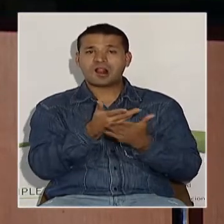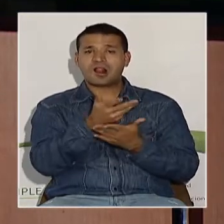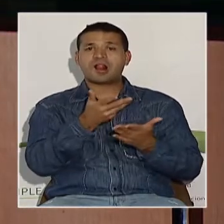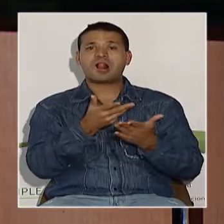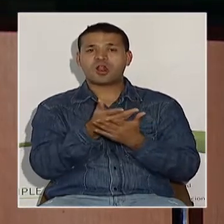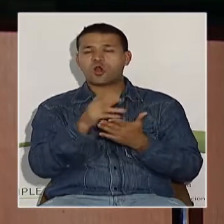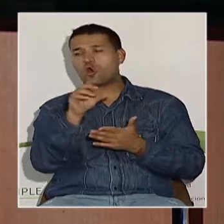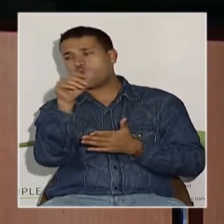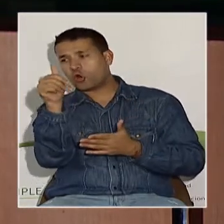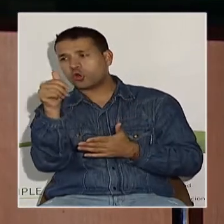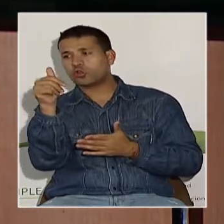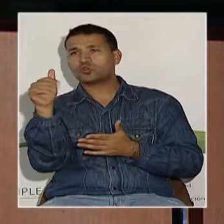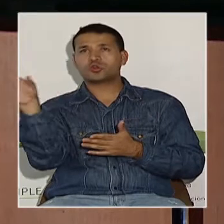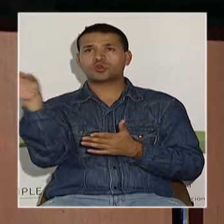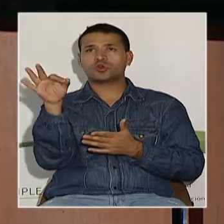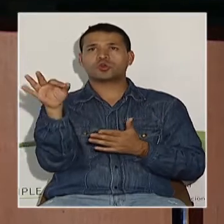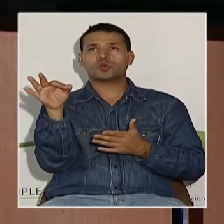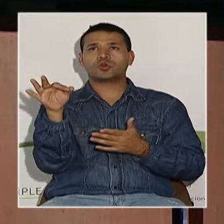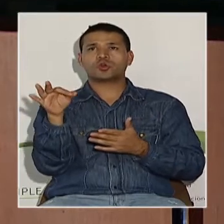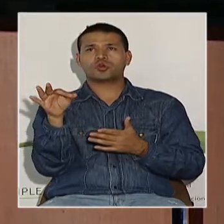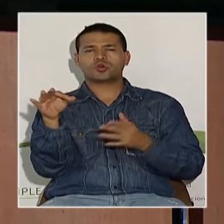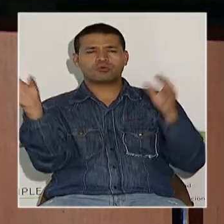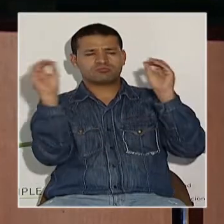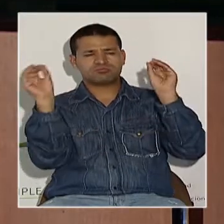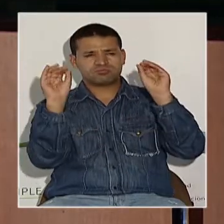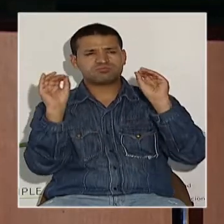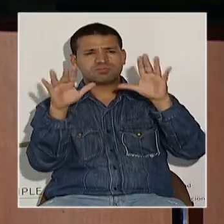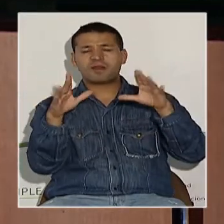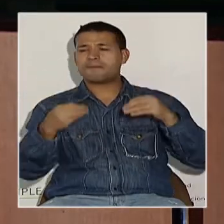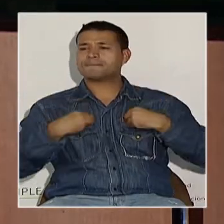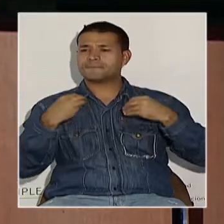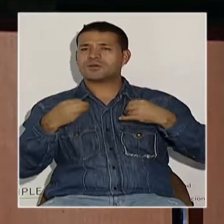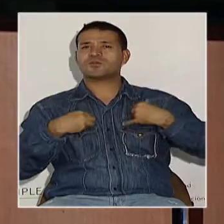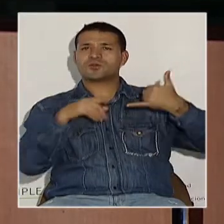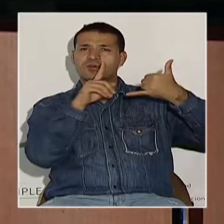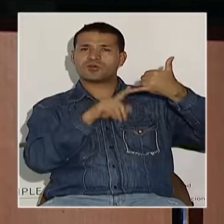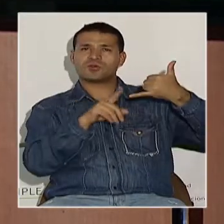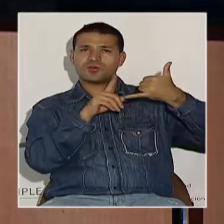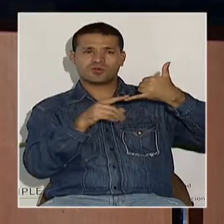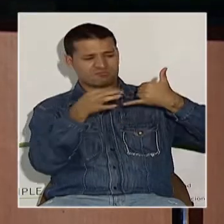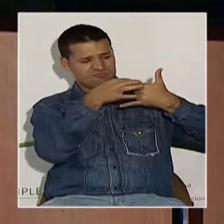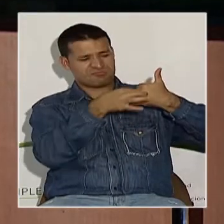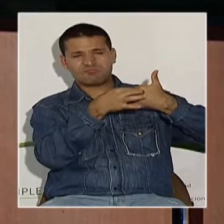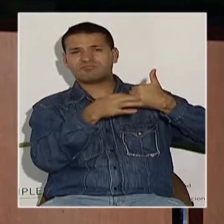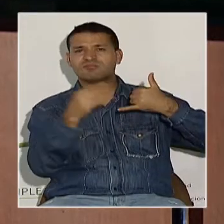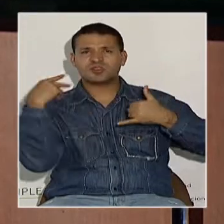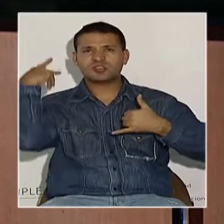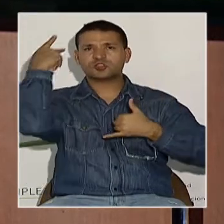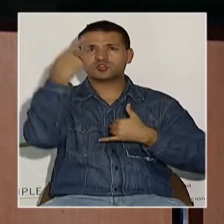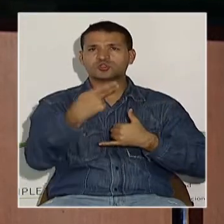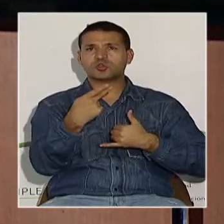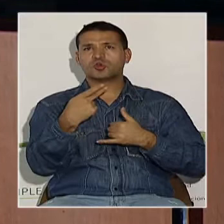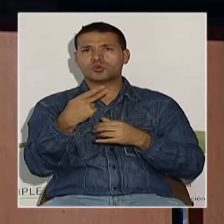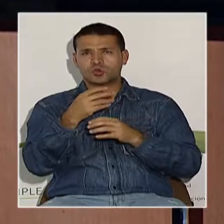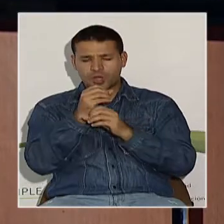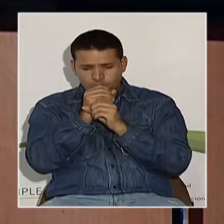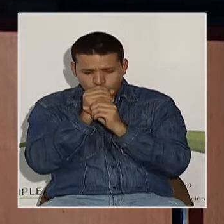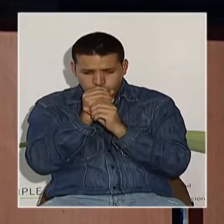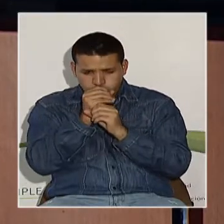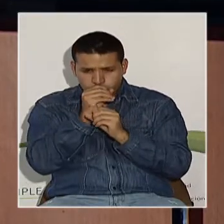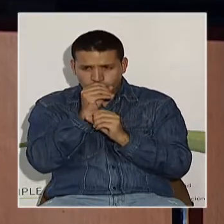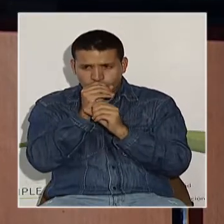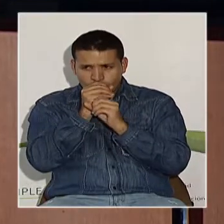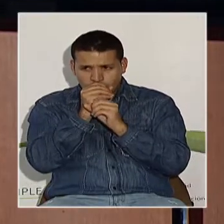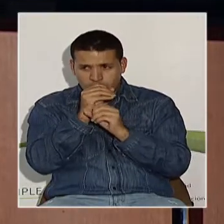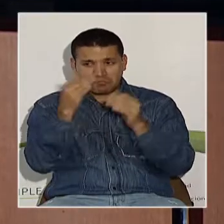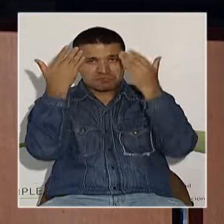ya llega otro que es chamán, que vivió en el Putumayo y le cuenta historias de Yajé. Y al final, no sé